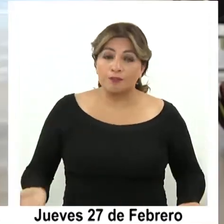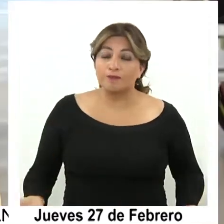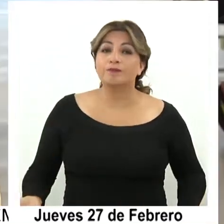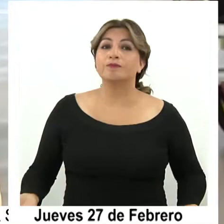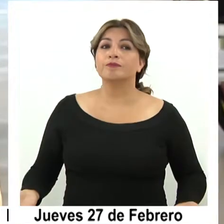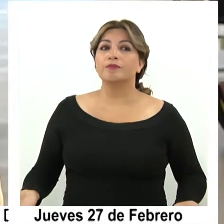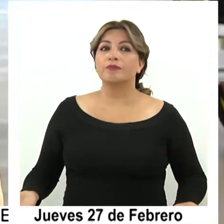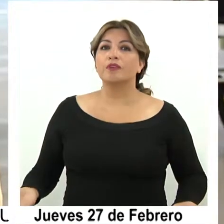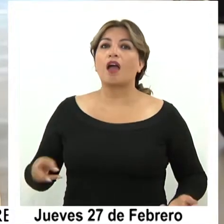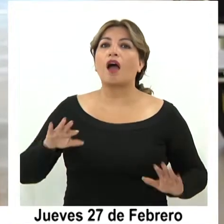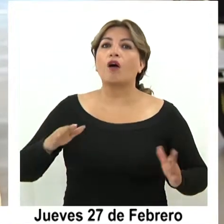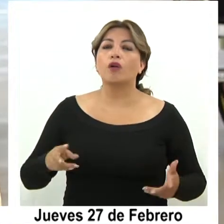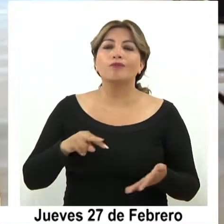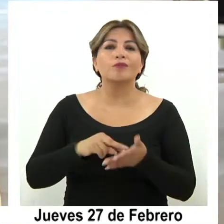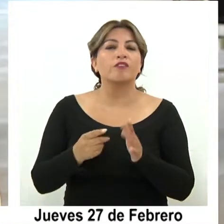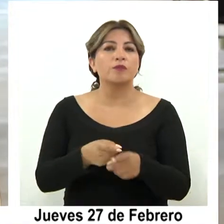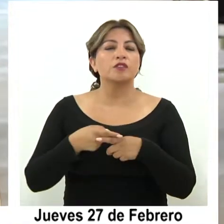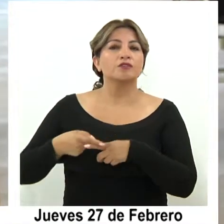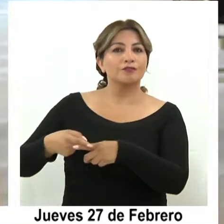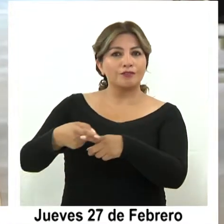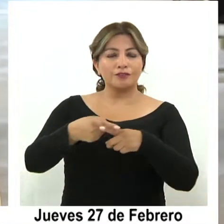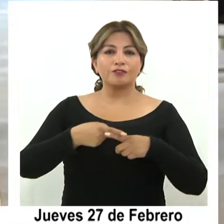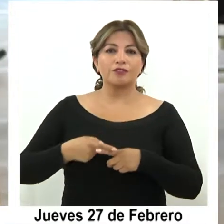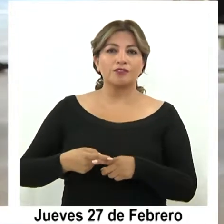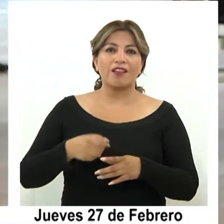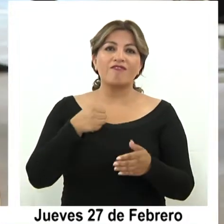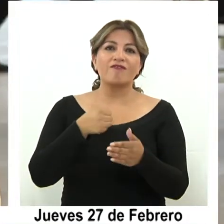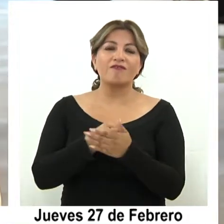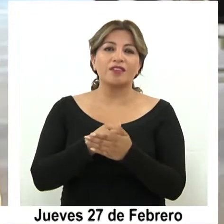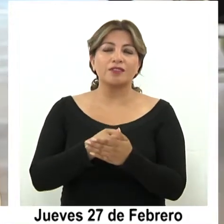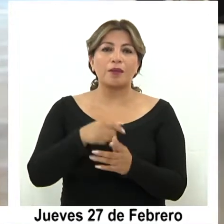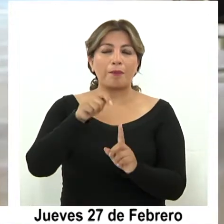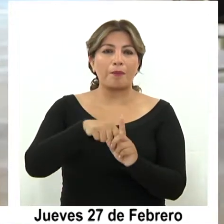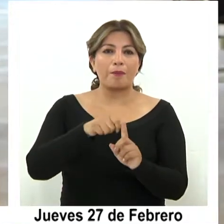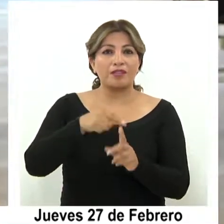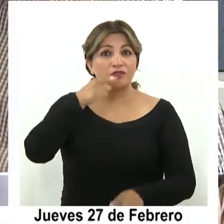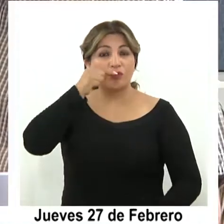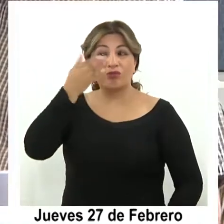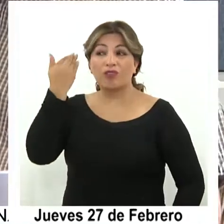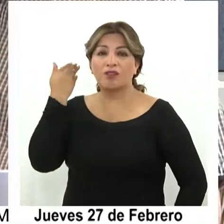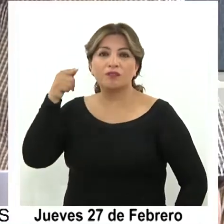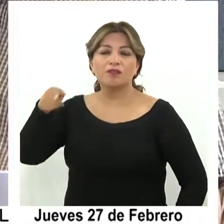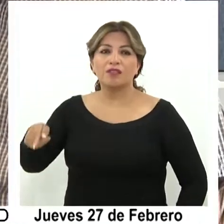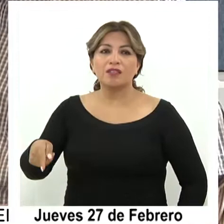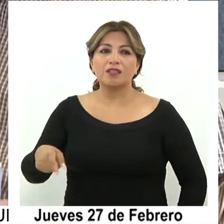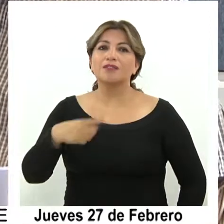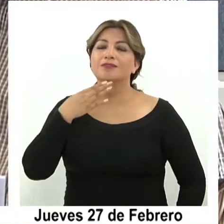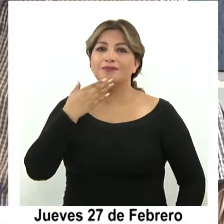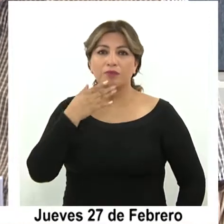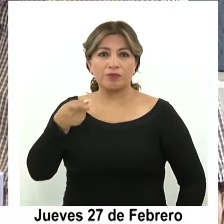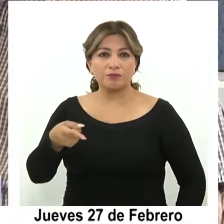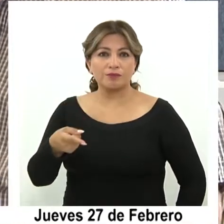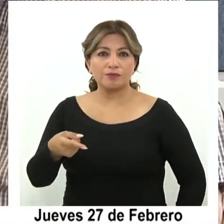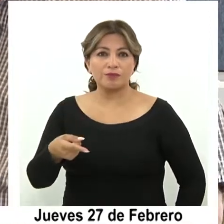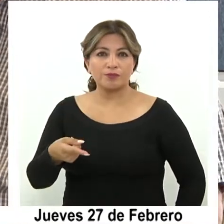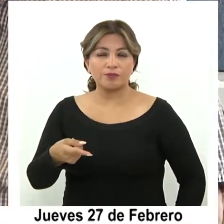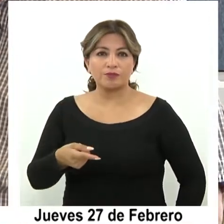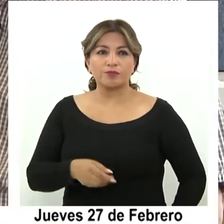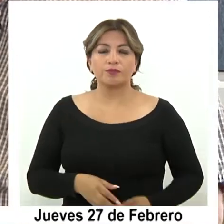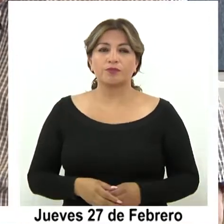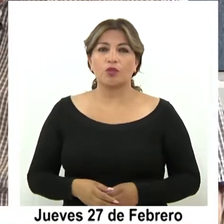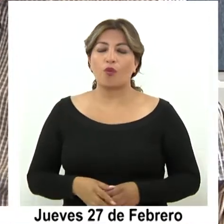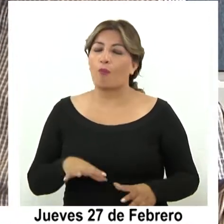sin embargo se llegó a este estallido social, ¿cierto?, como se ha denominado a fines de octubre, a mediados de octubre, y que ha significado, digamos,